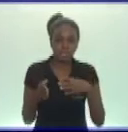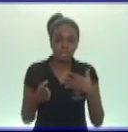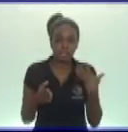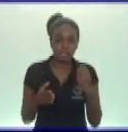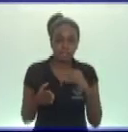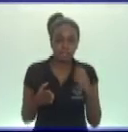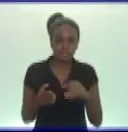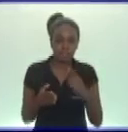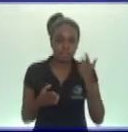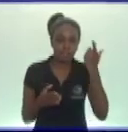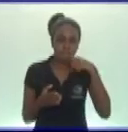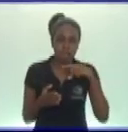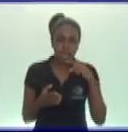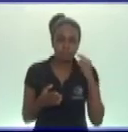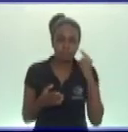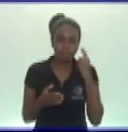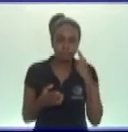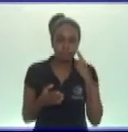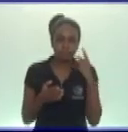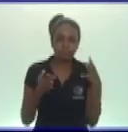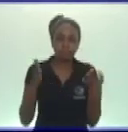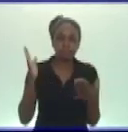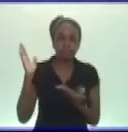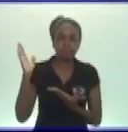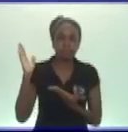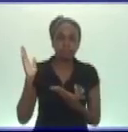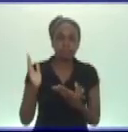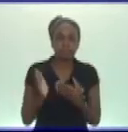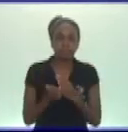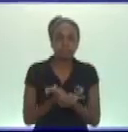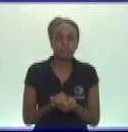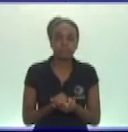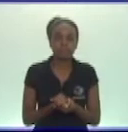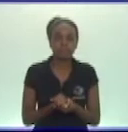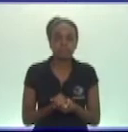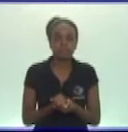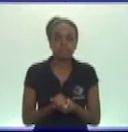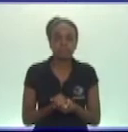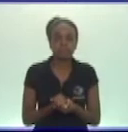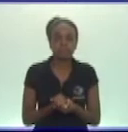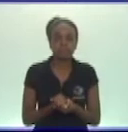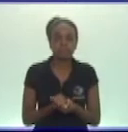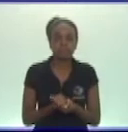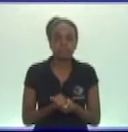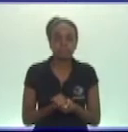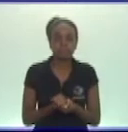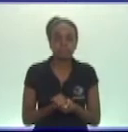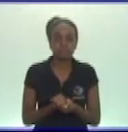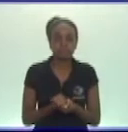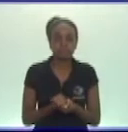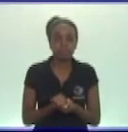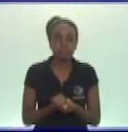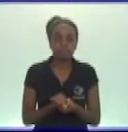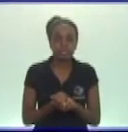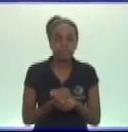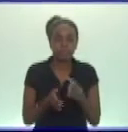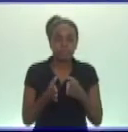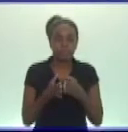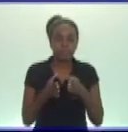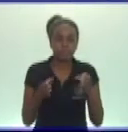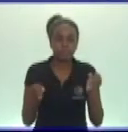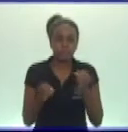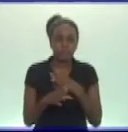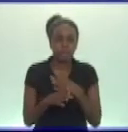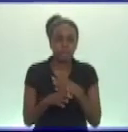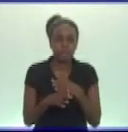A, van a poner en un primer momento la oración subordinada sustantiva y completan con es importante, es decir, la